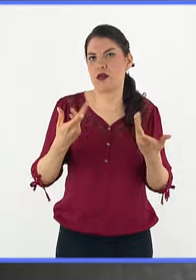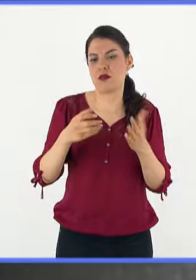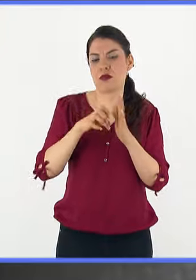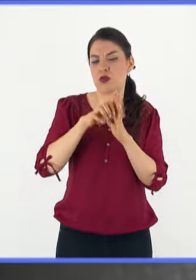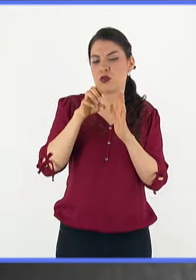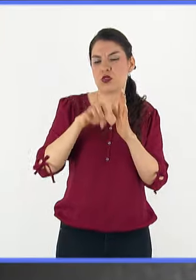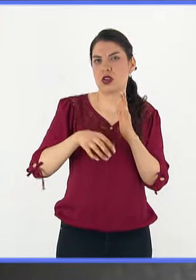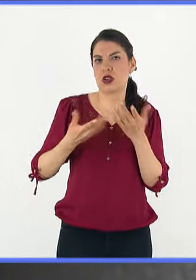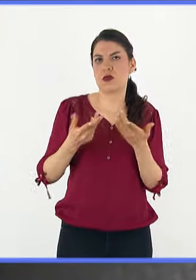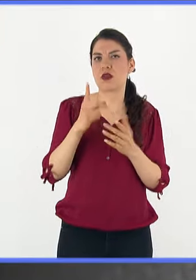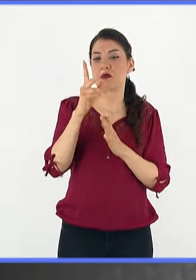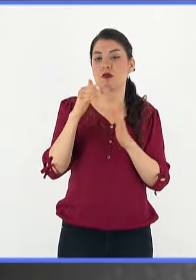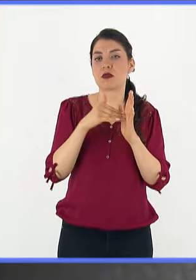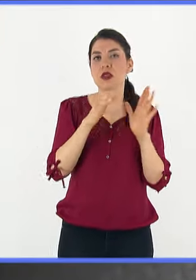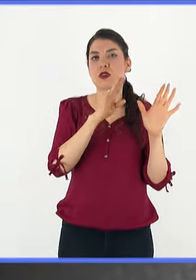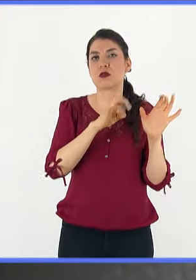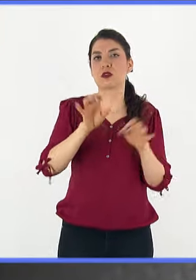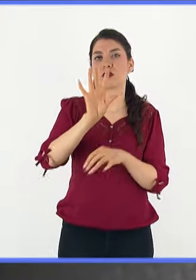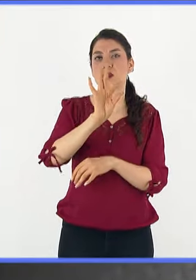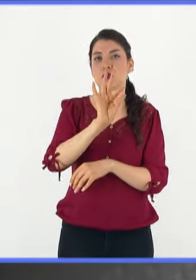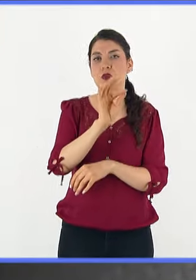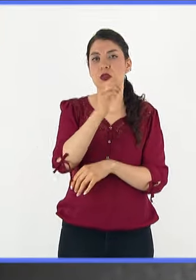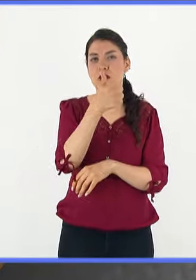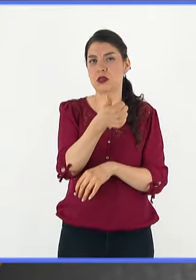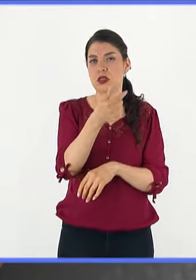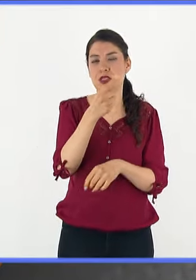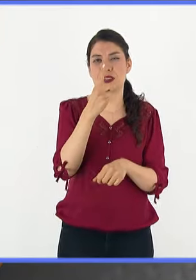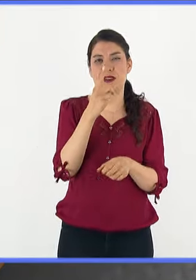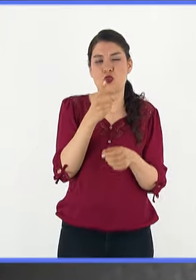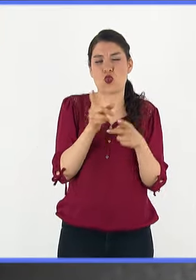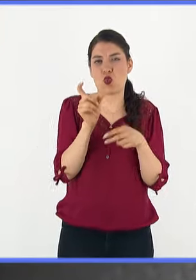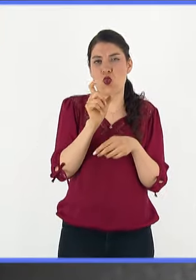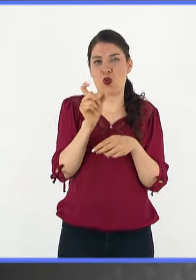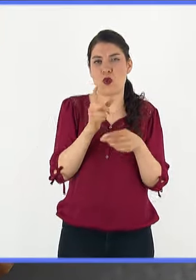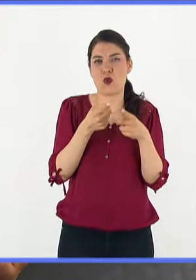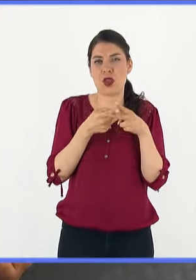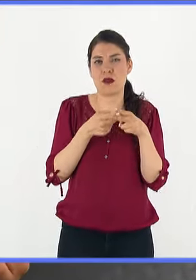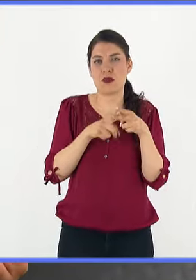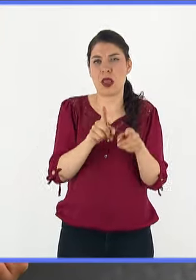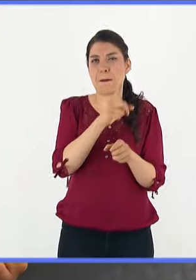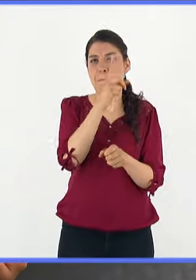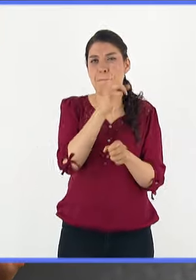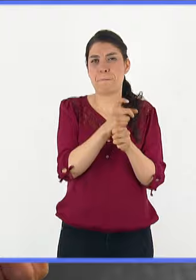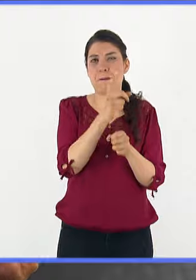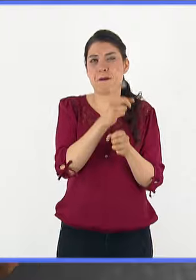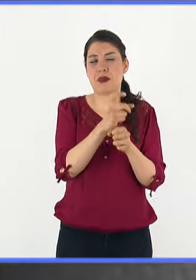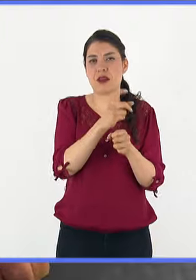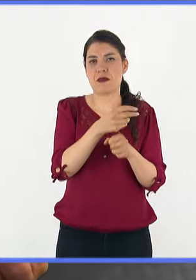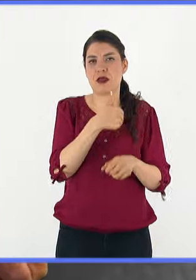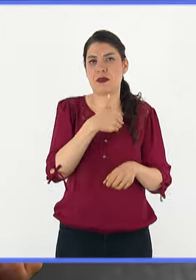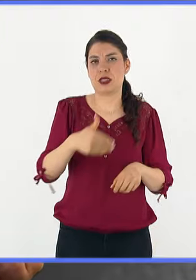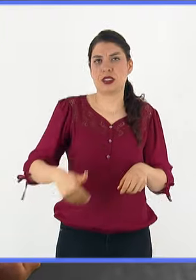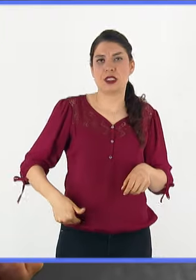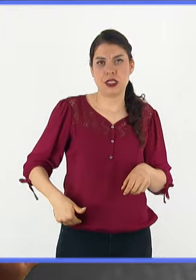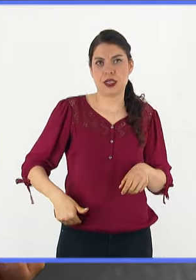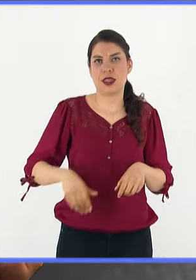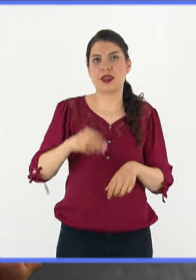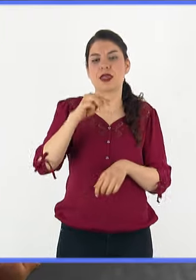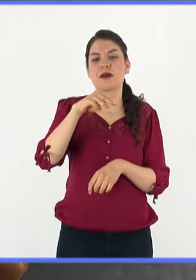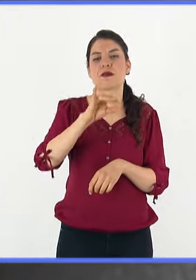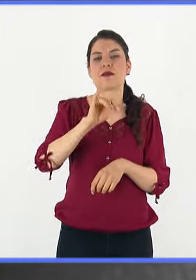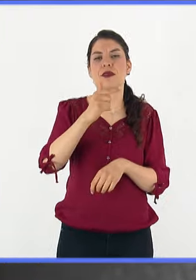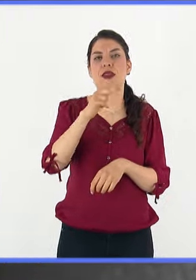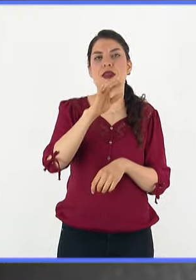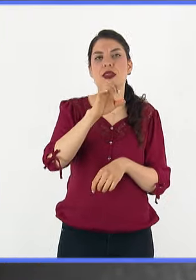publiqué desde 1946 Es decir desde el primer presidente por revolucionario civil Miguel Alemán